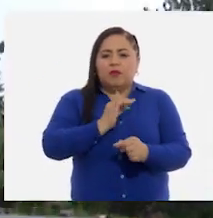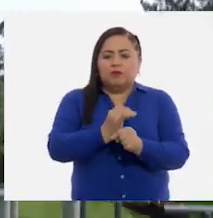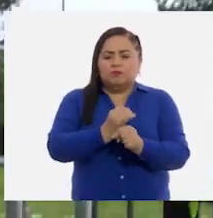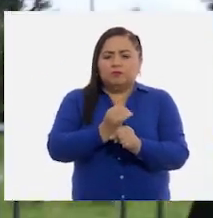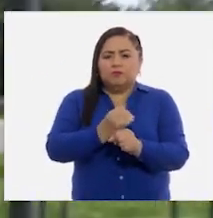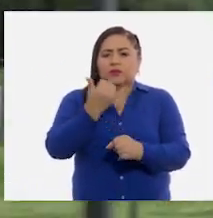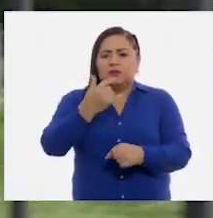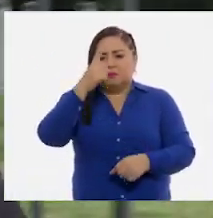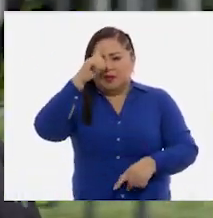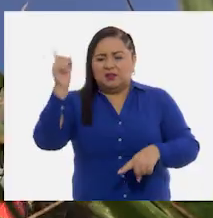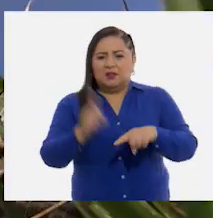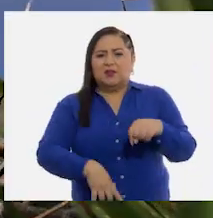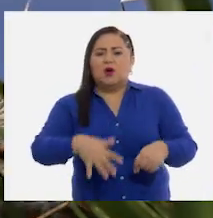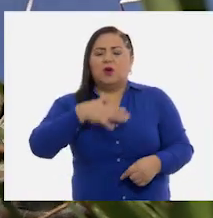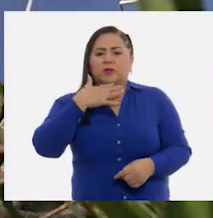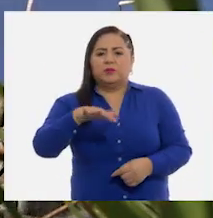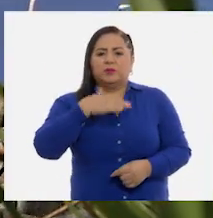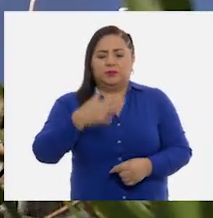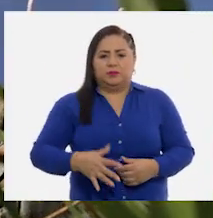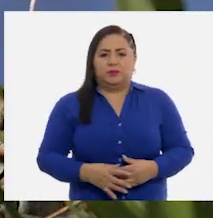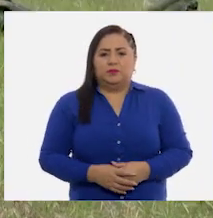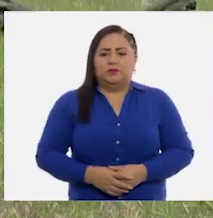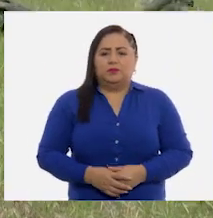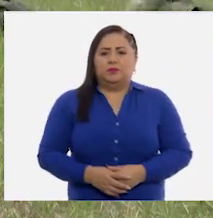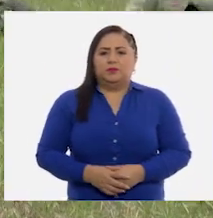y combatir los delitos.